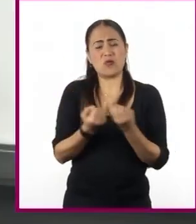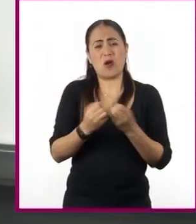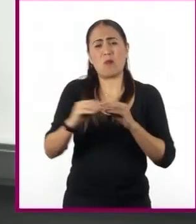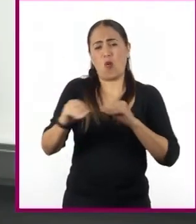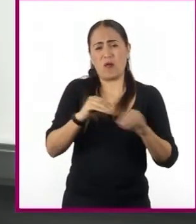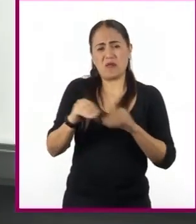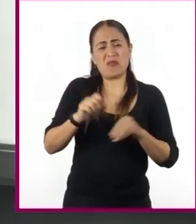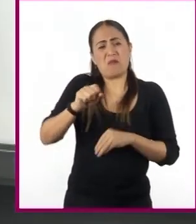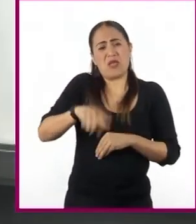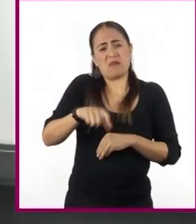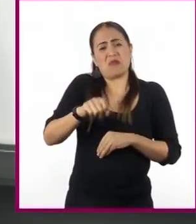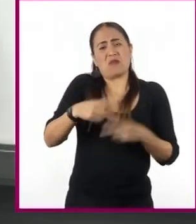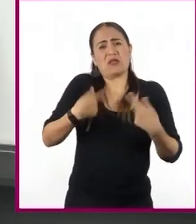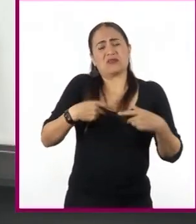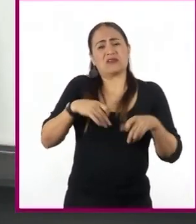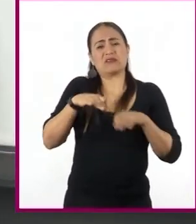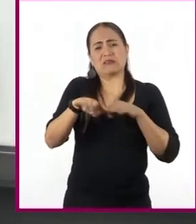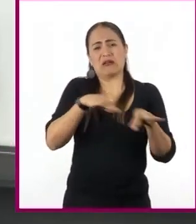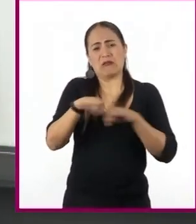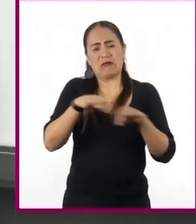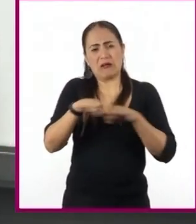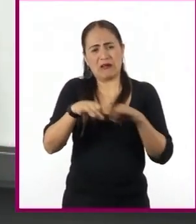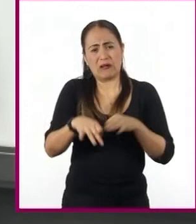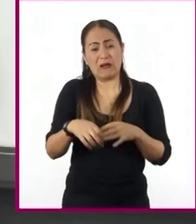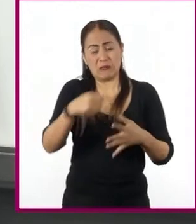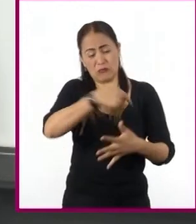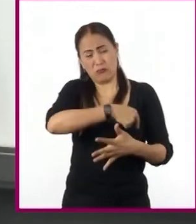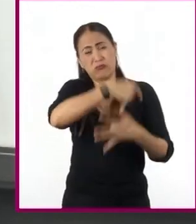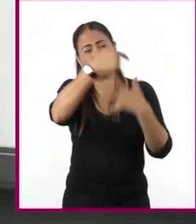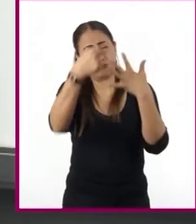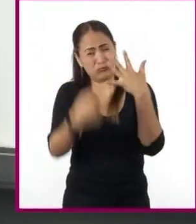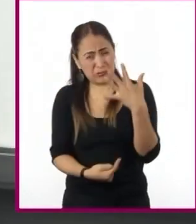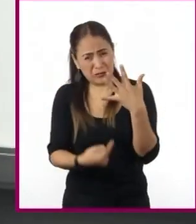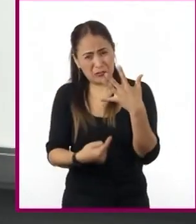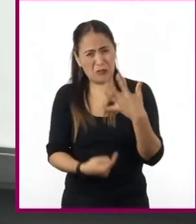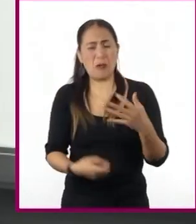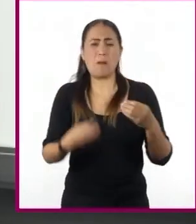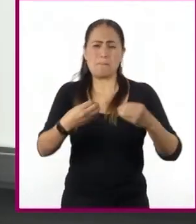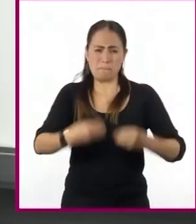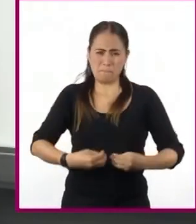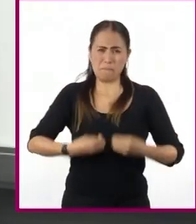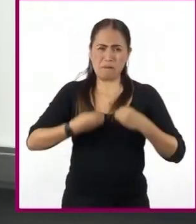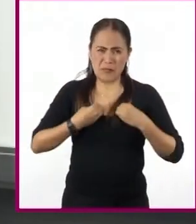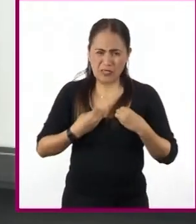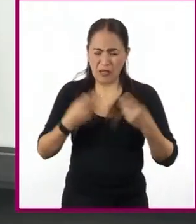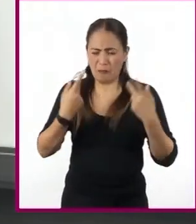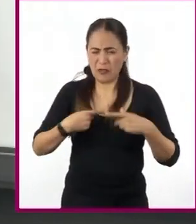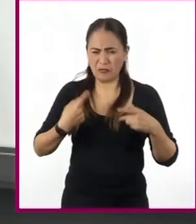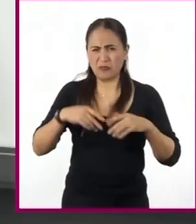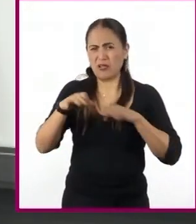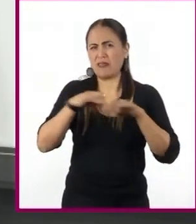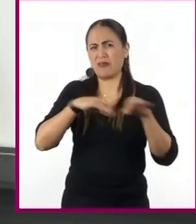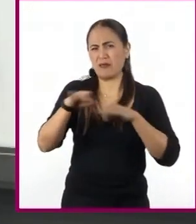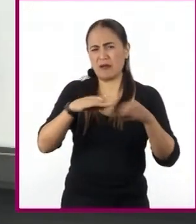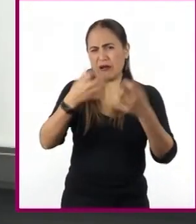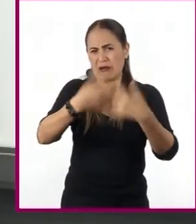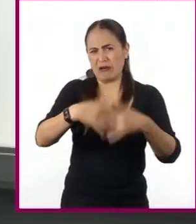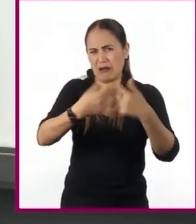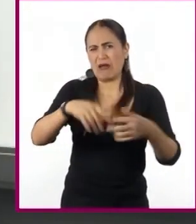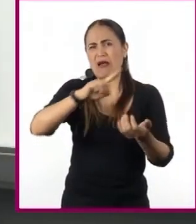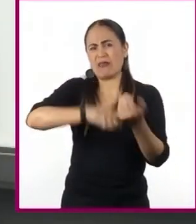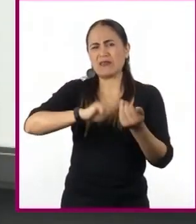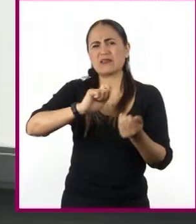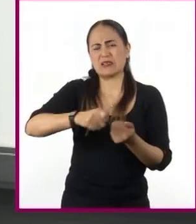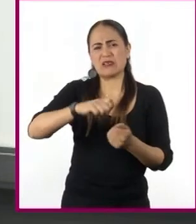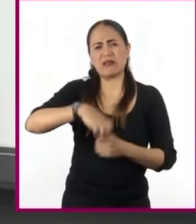trabajadores. Por todo eso, se calcula que la esperanza de vida en un obrero industrial era de apenas